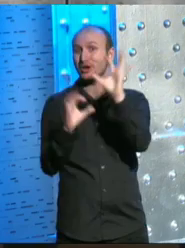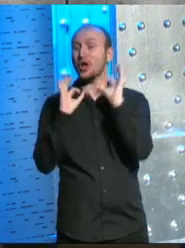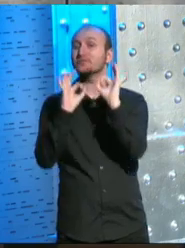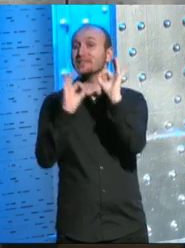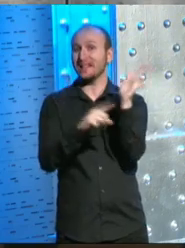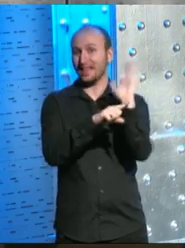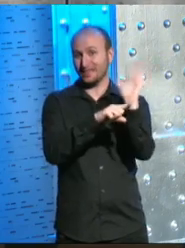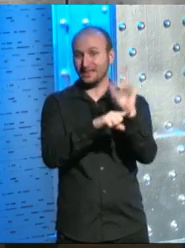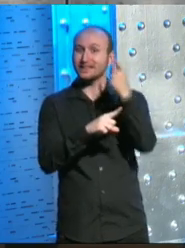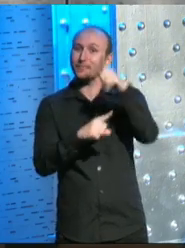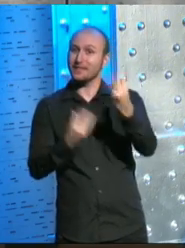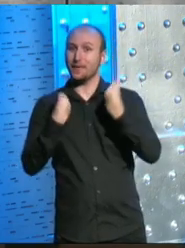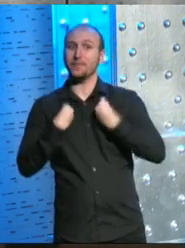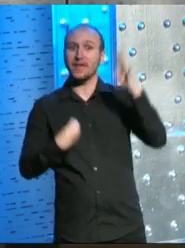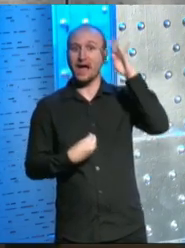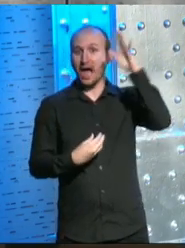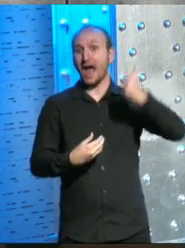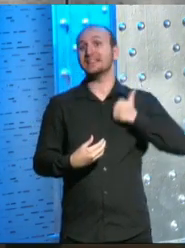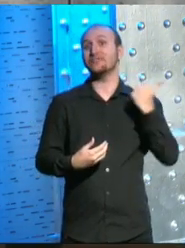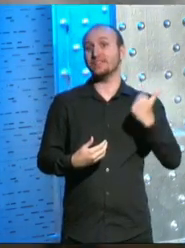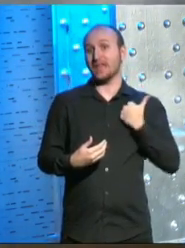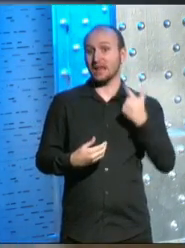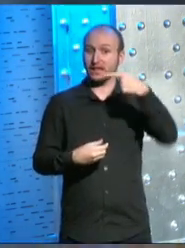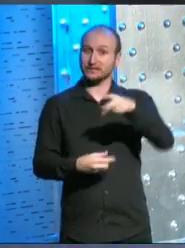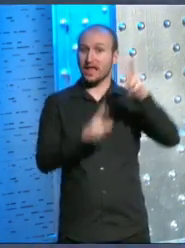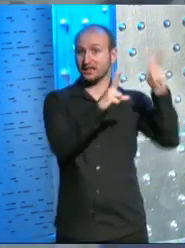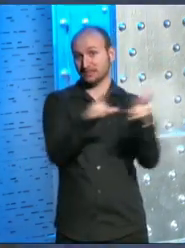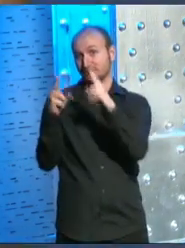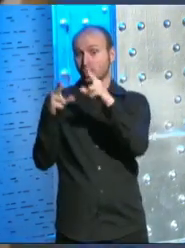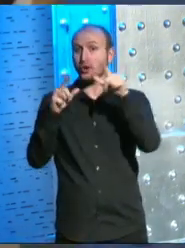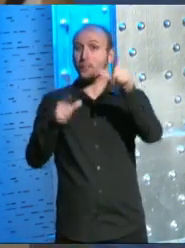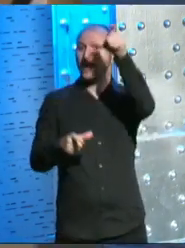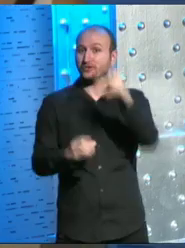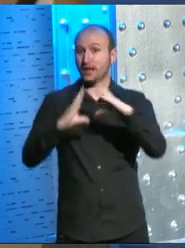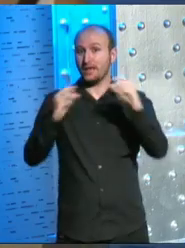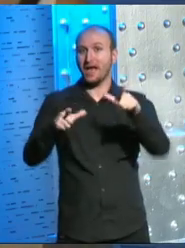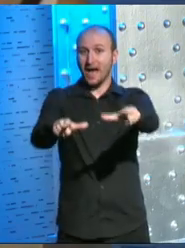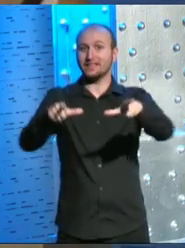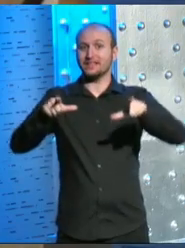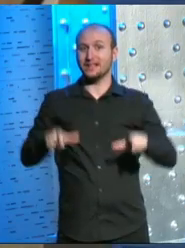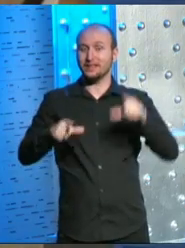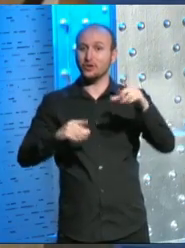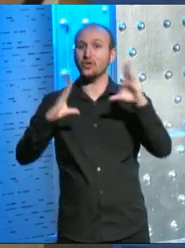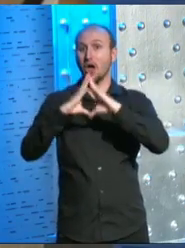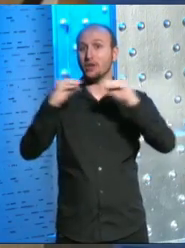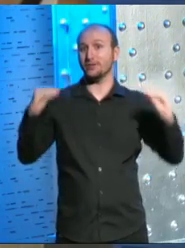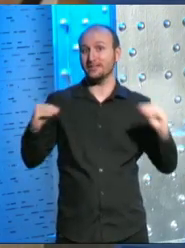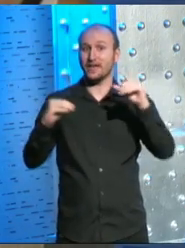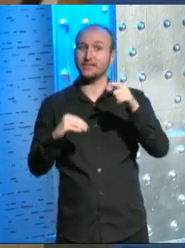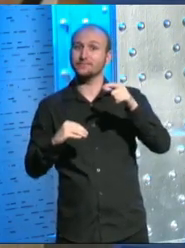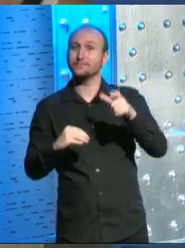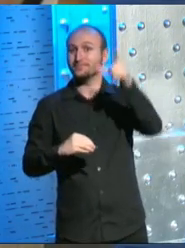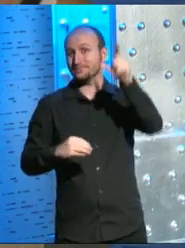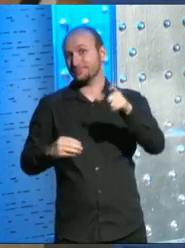y ciencia y vida artificial. En esta sesión tenemos al catedrático emérito de la Universidad de Comunicación de